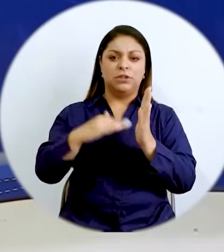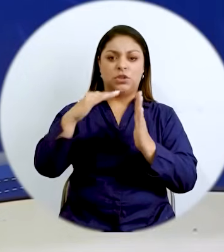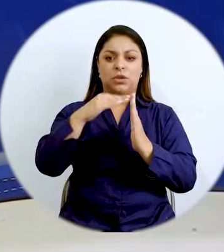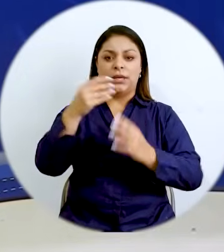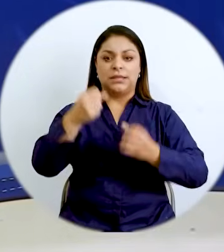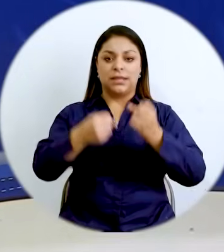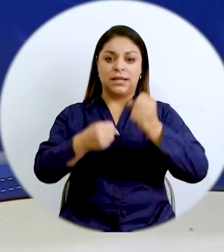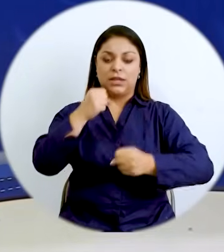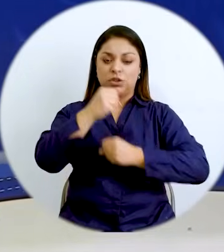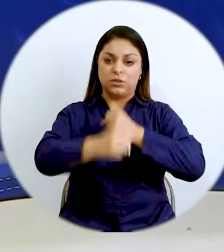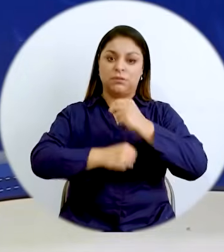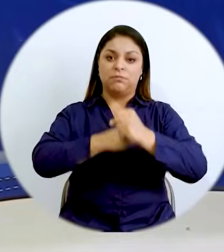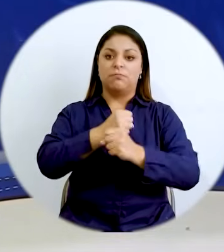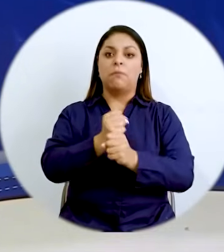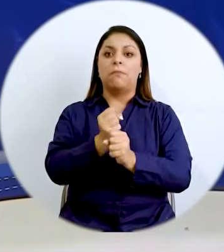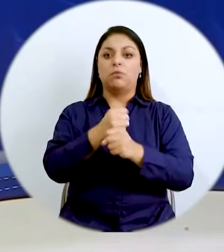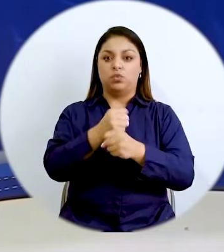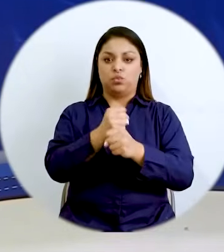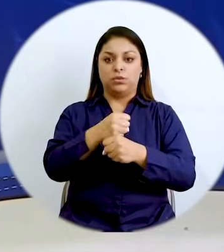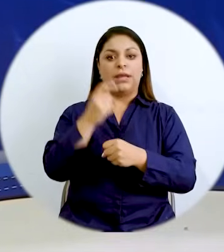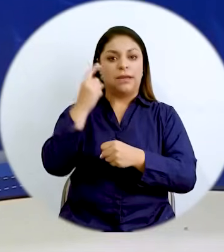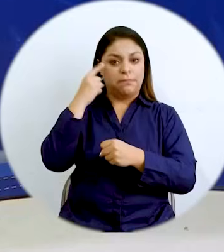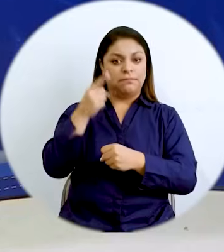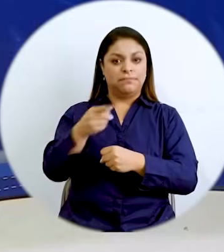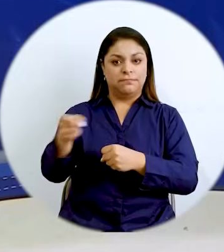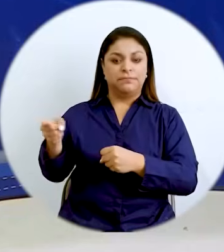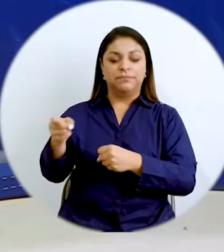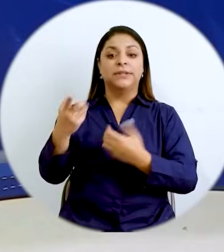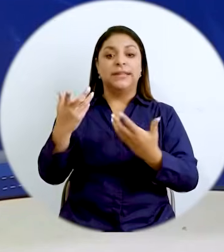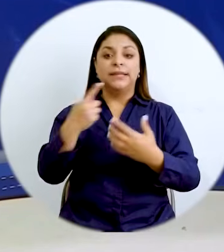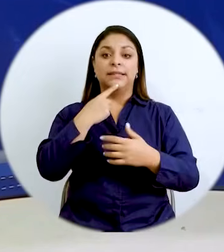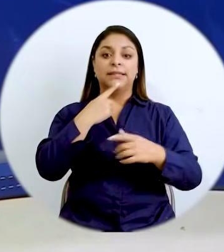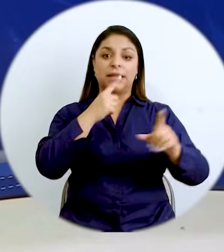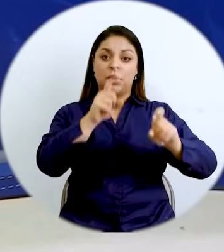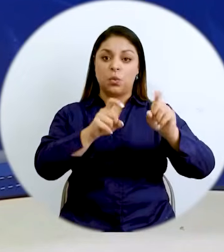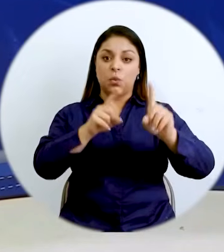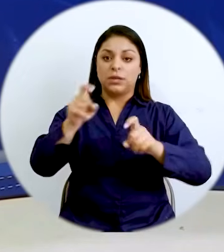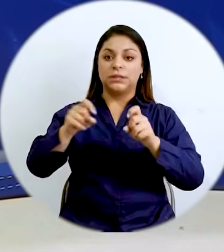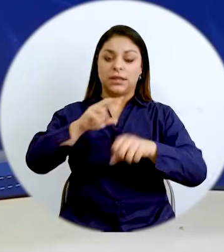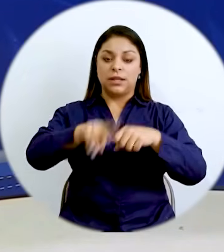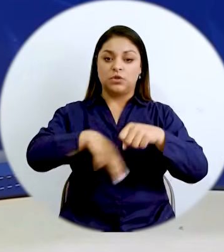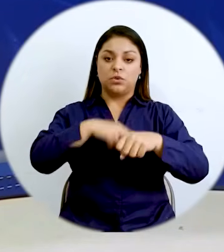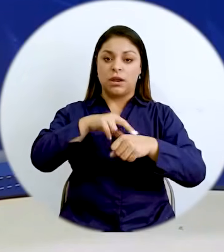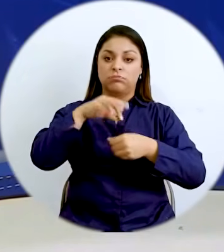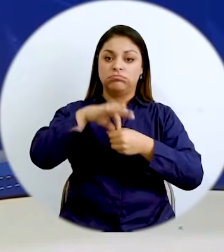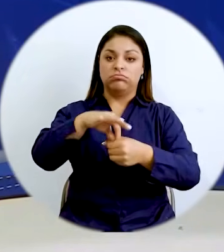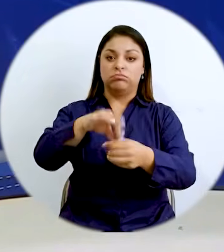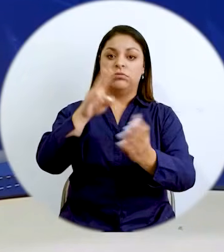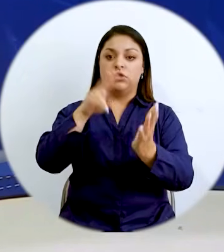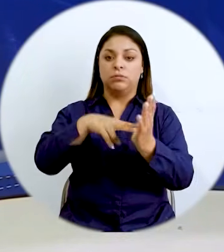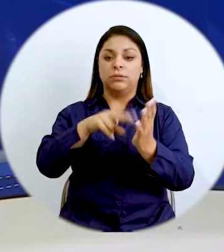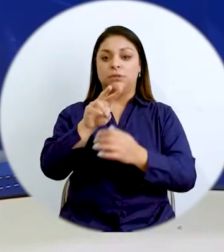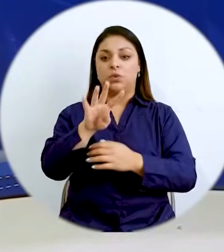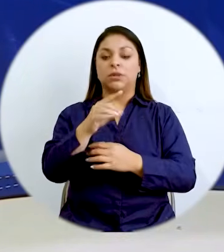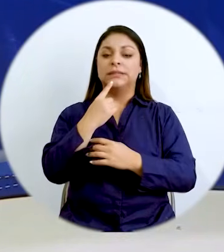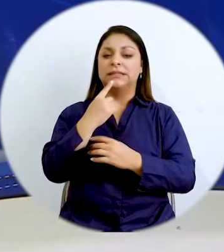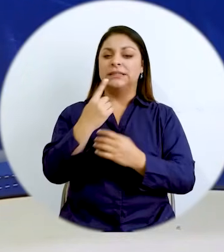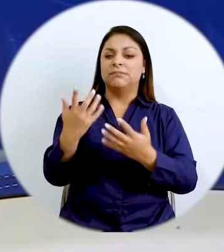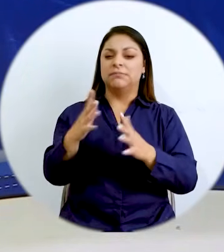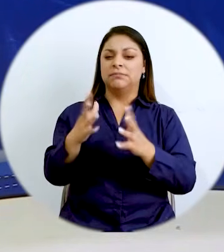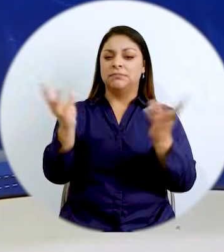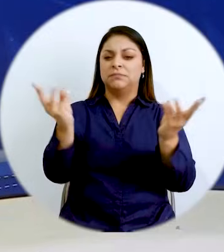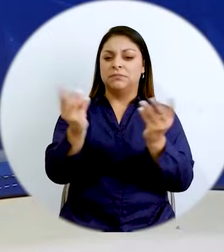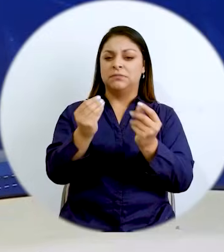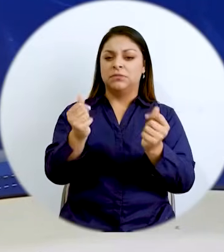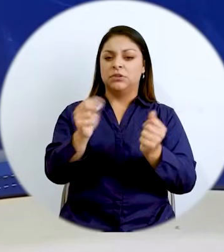año se producen en este sector. Y según la encuesta nacional agropecuaria del 2024, pues tenemos que se